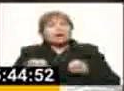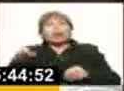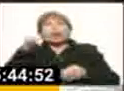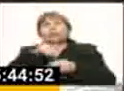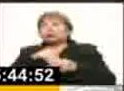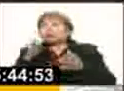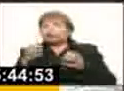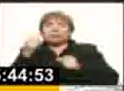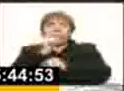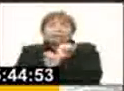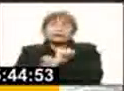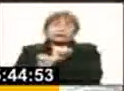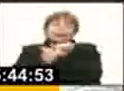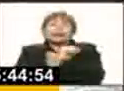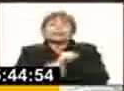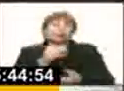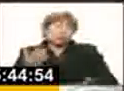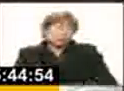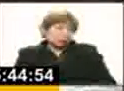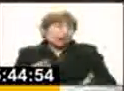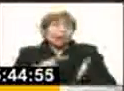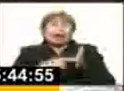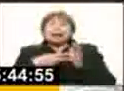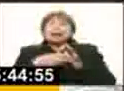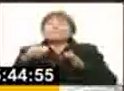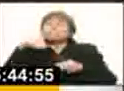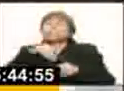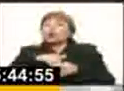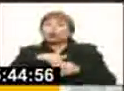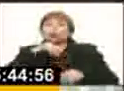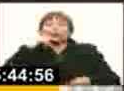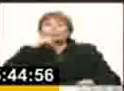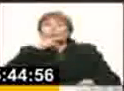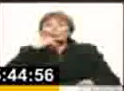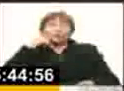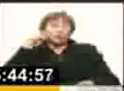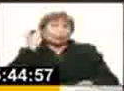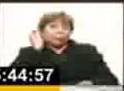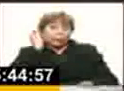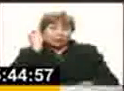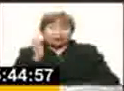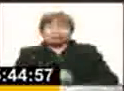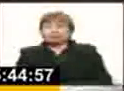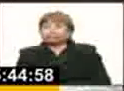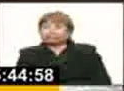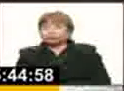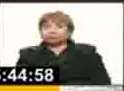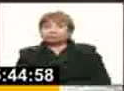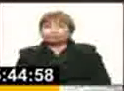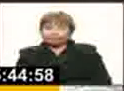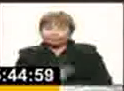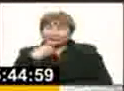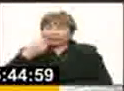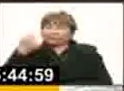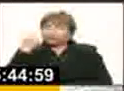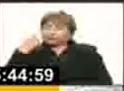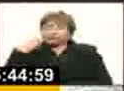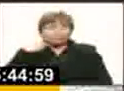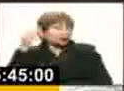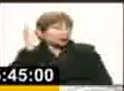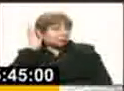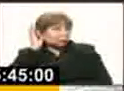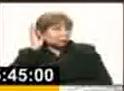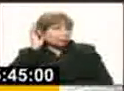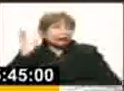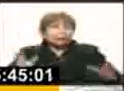abolición de la esclavitud equivale a darle el voto a la mujer lo digo fuerte para que me escuchen en